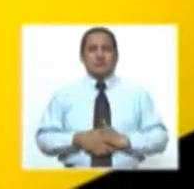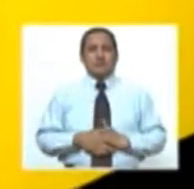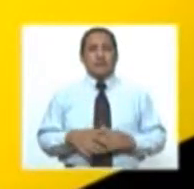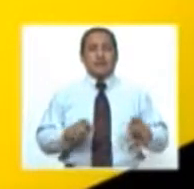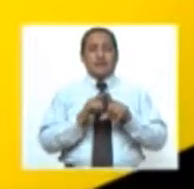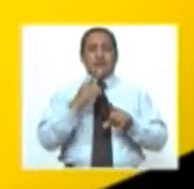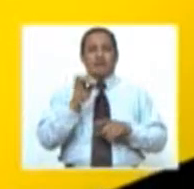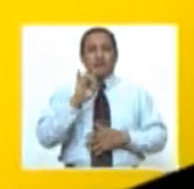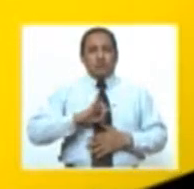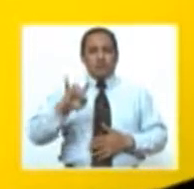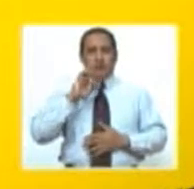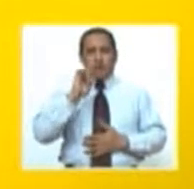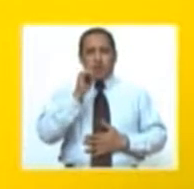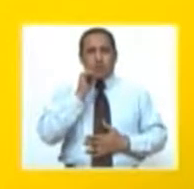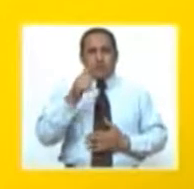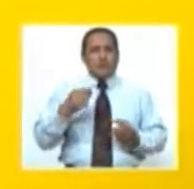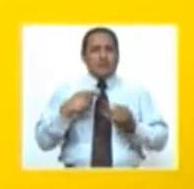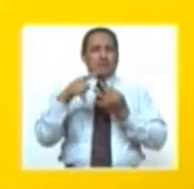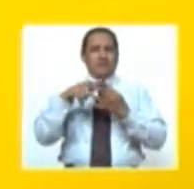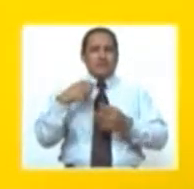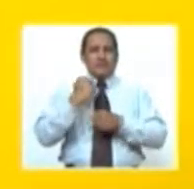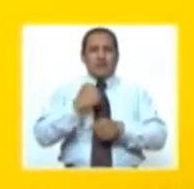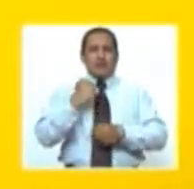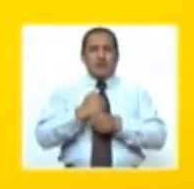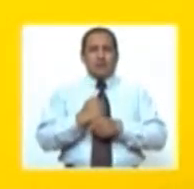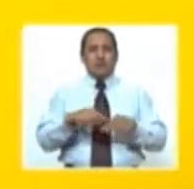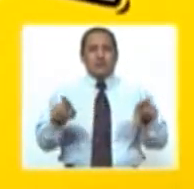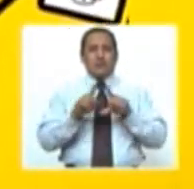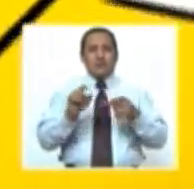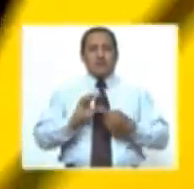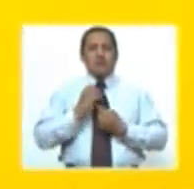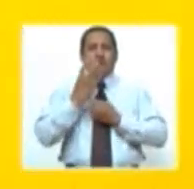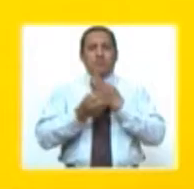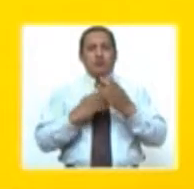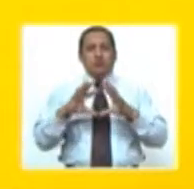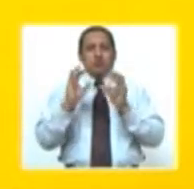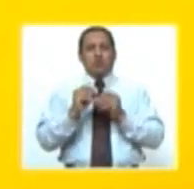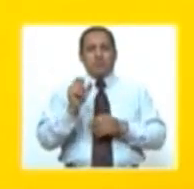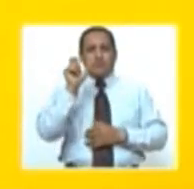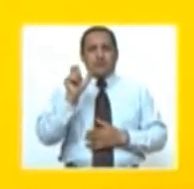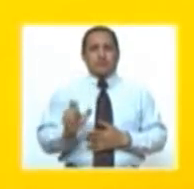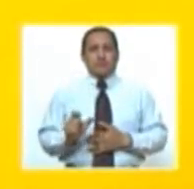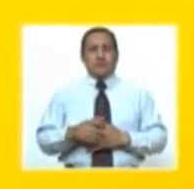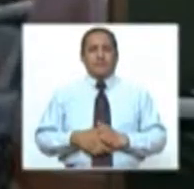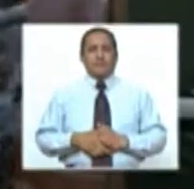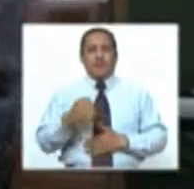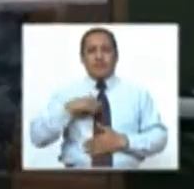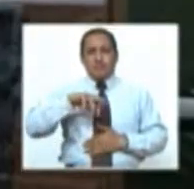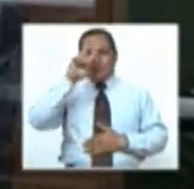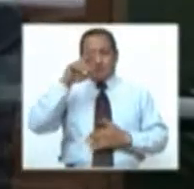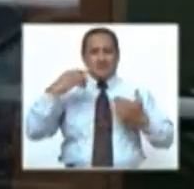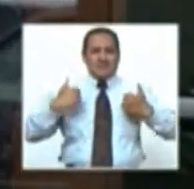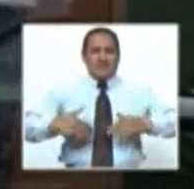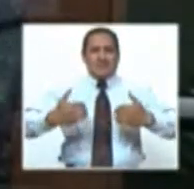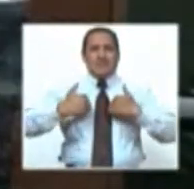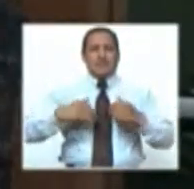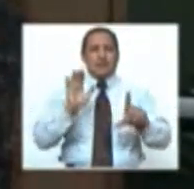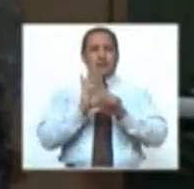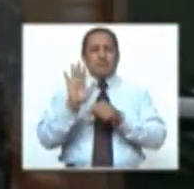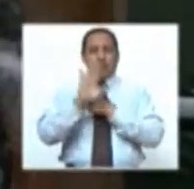los cuales son utilizados diariamente en muchas actividades y revelando todo sobre la persona. El Perú ya cuenta con una